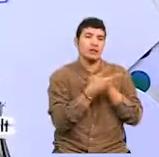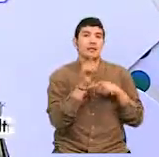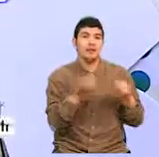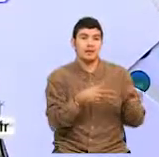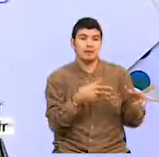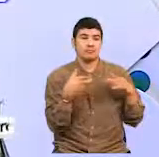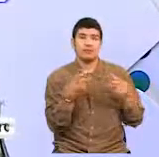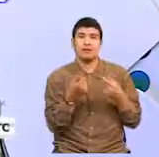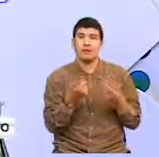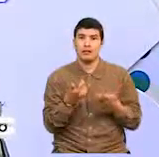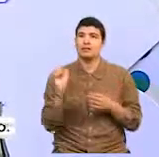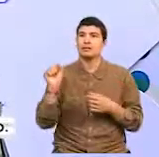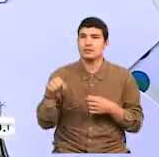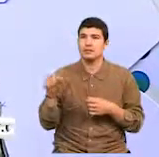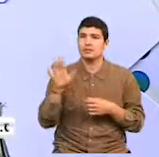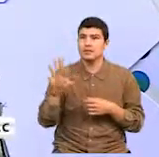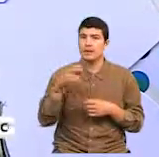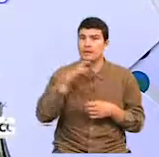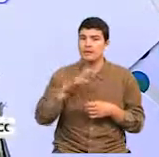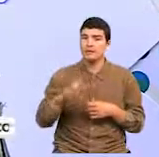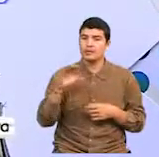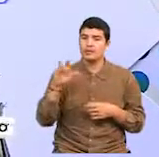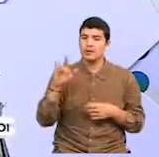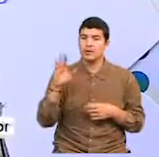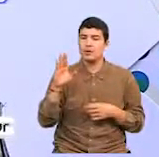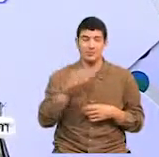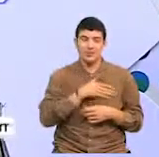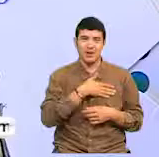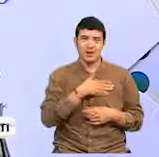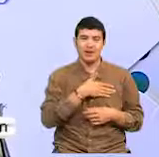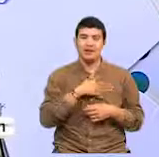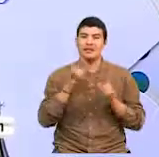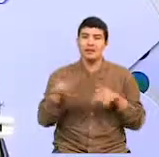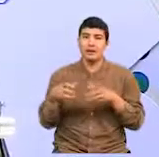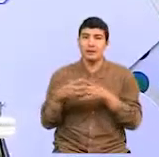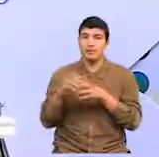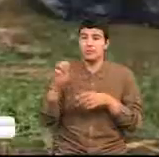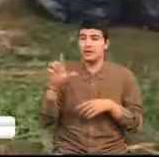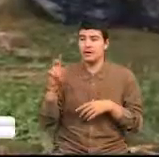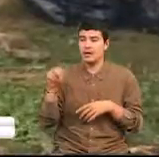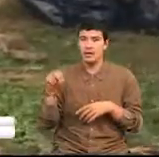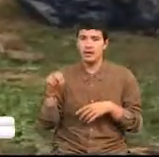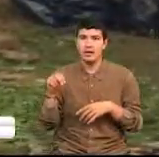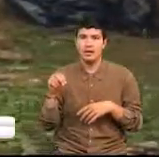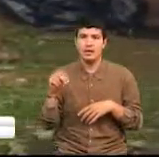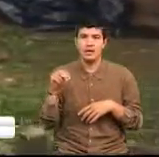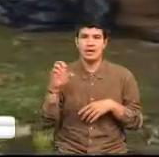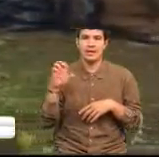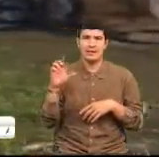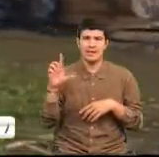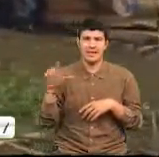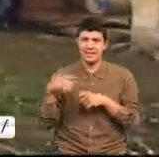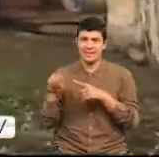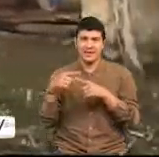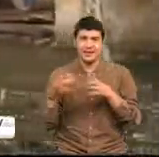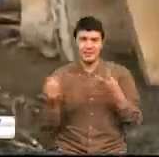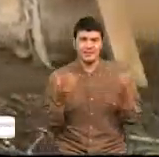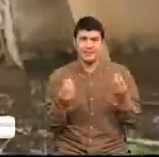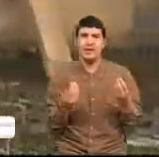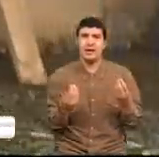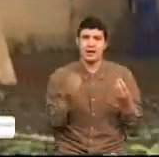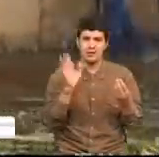me pregunta, en el sur de Bolívar también el ELN, los otros actores